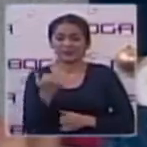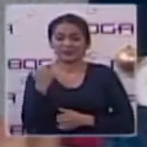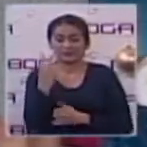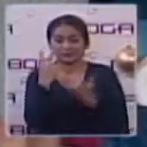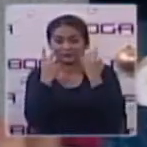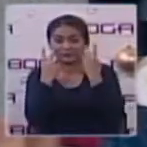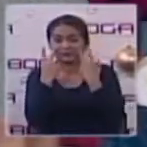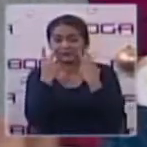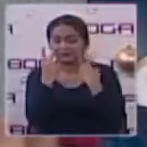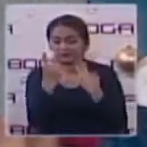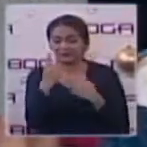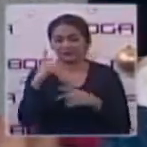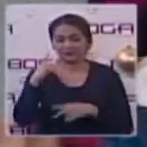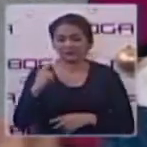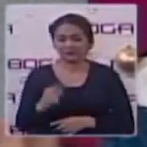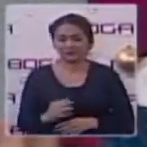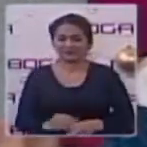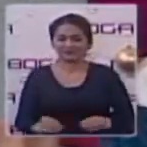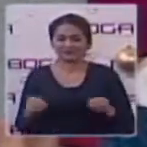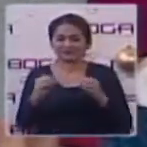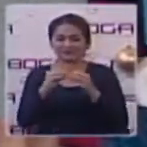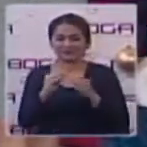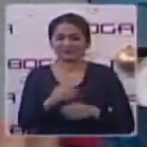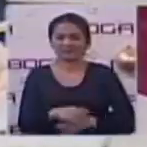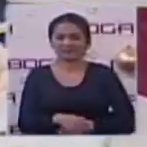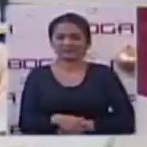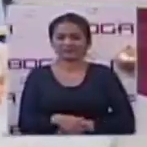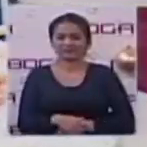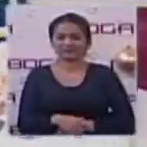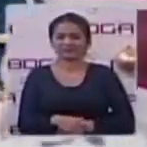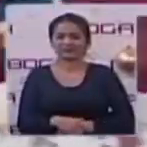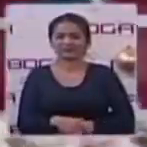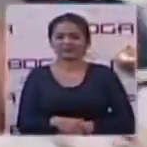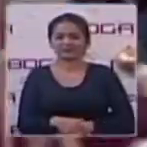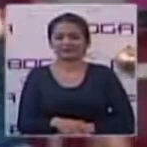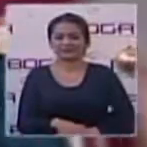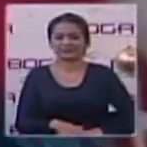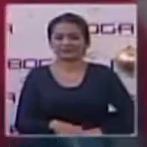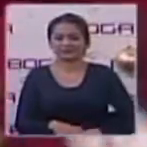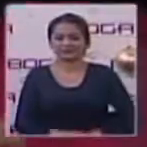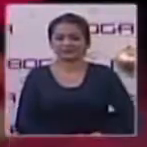Boga, Producto en Boga, les contaremos sus beneficios.